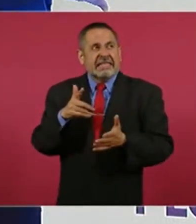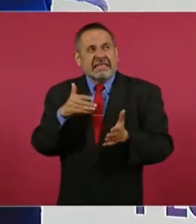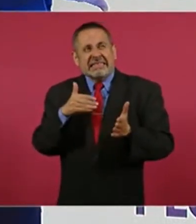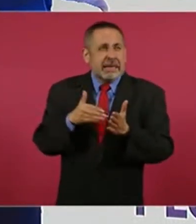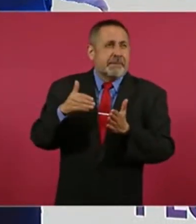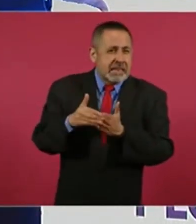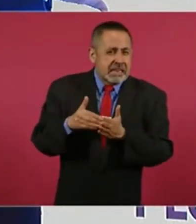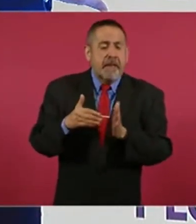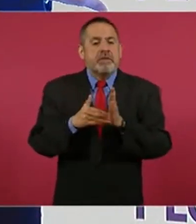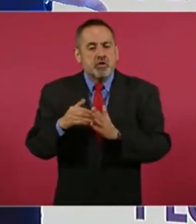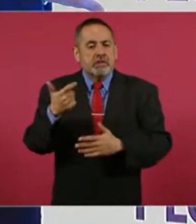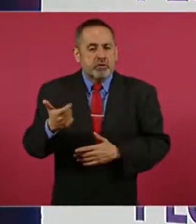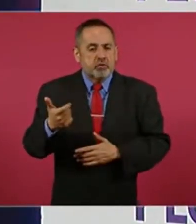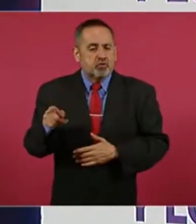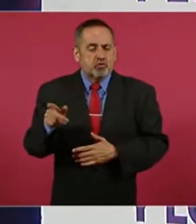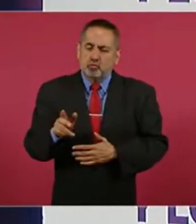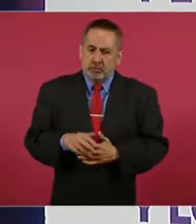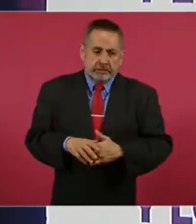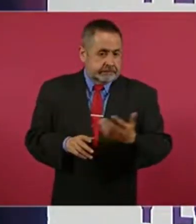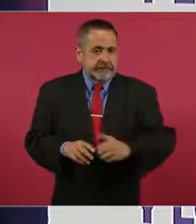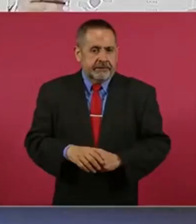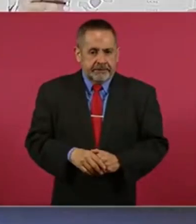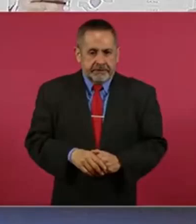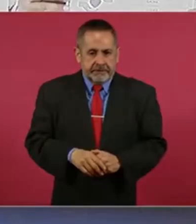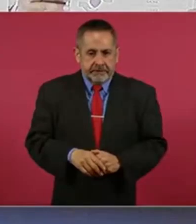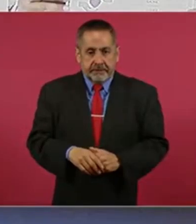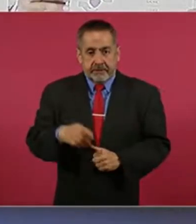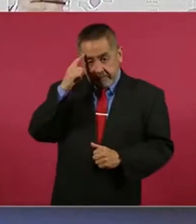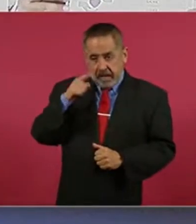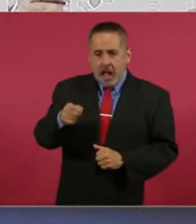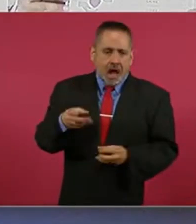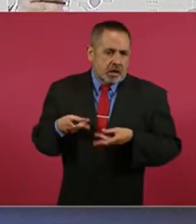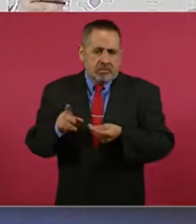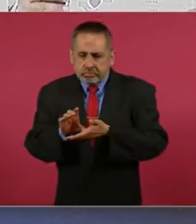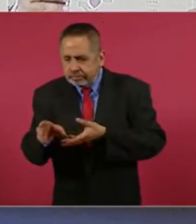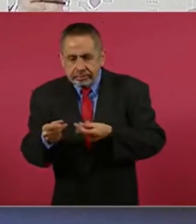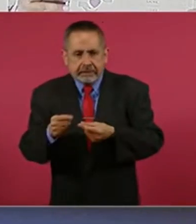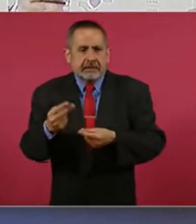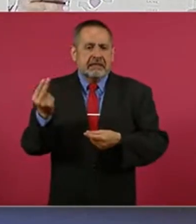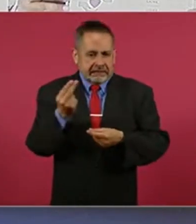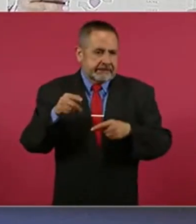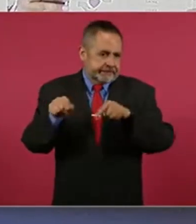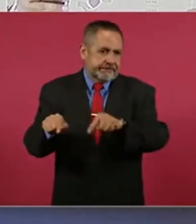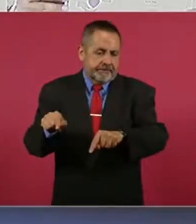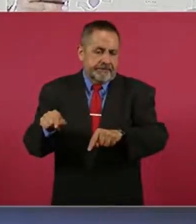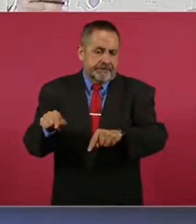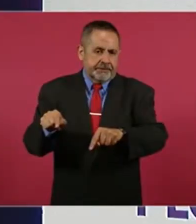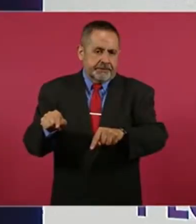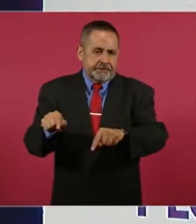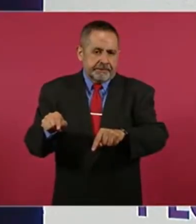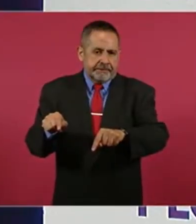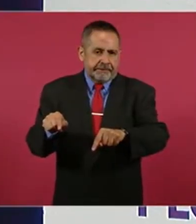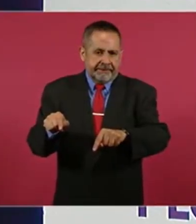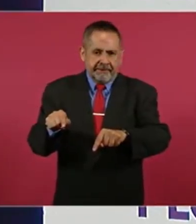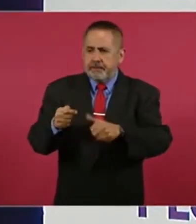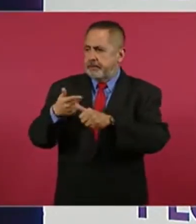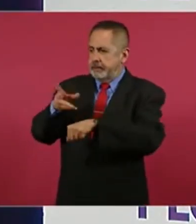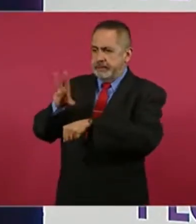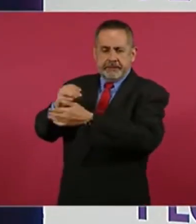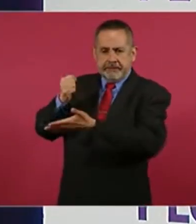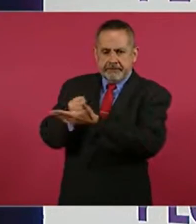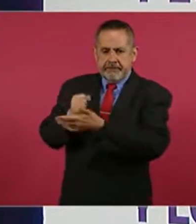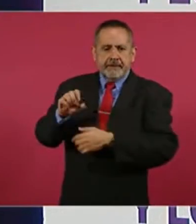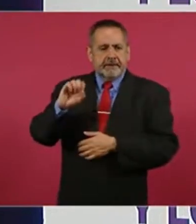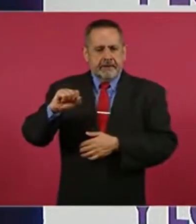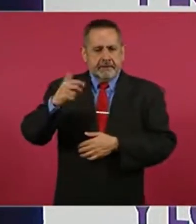12-15 mil millones de pesos. Pero como para ejercer este recurso se requiere la autorización